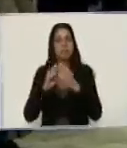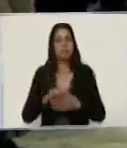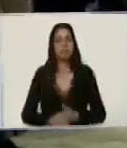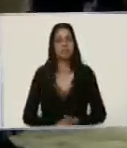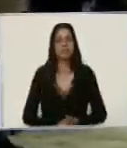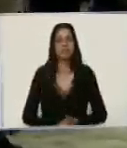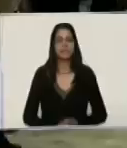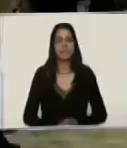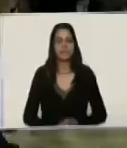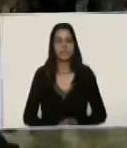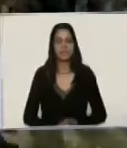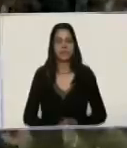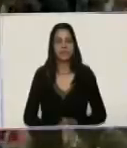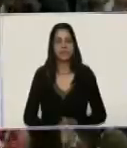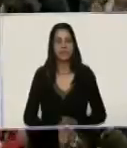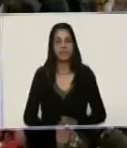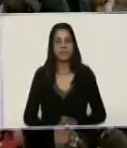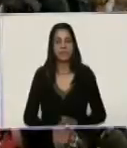De suerte